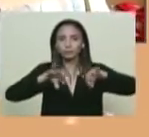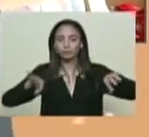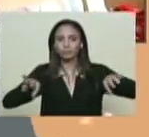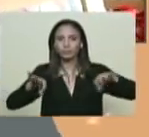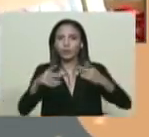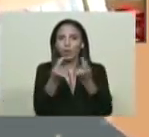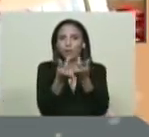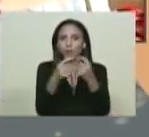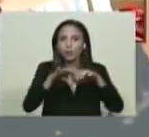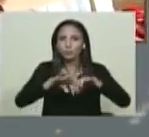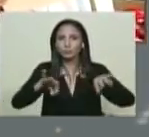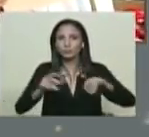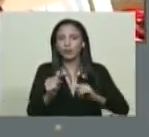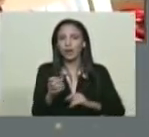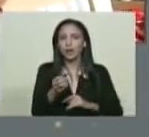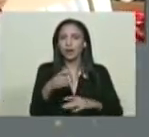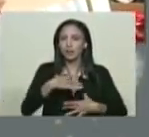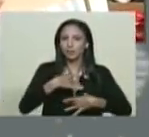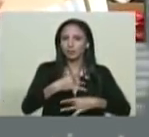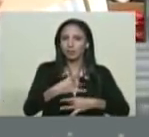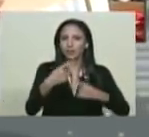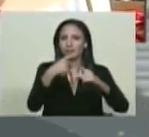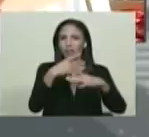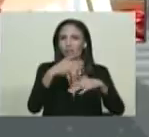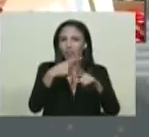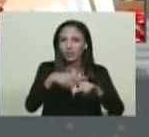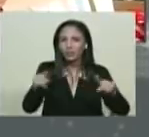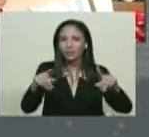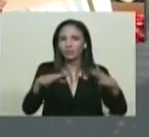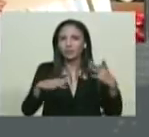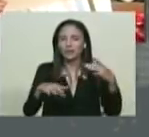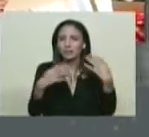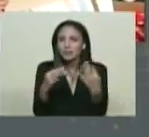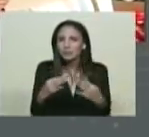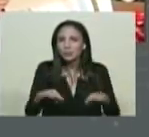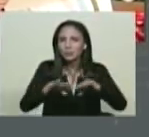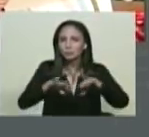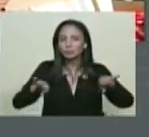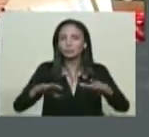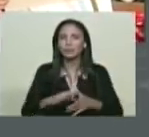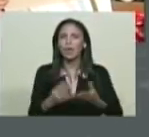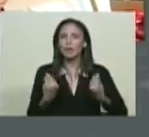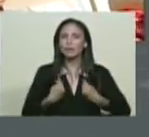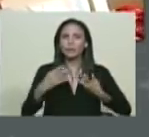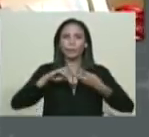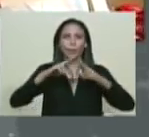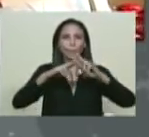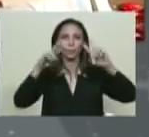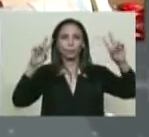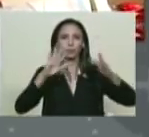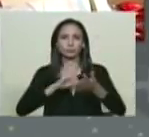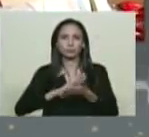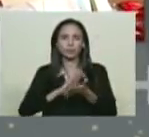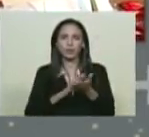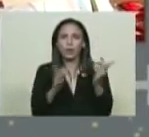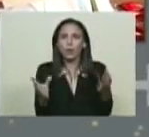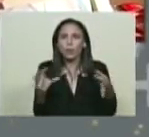de la vida natural, de la vida con la naturaleza. Nosotros vivíamos en armonía con la